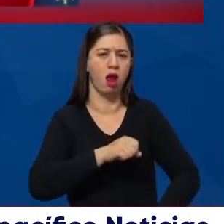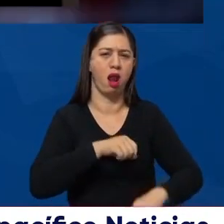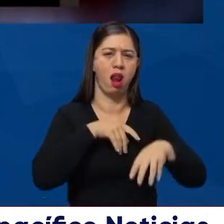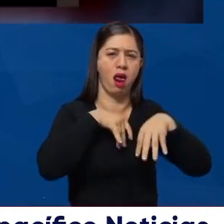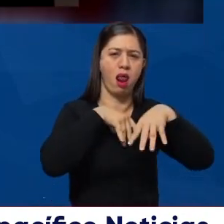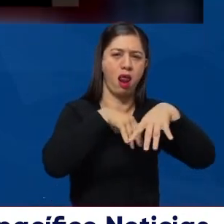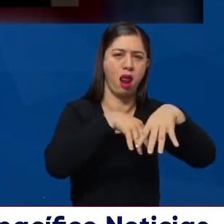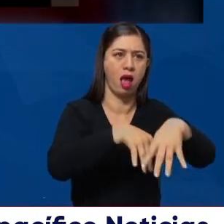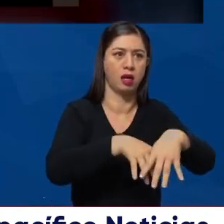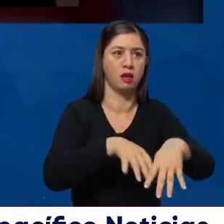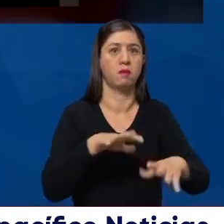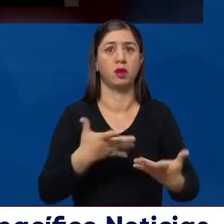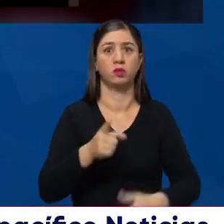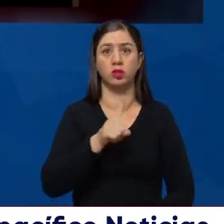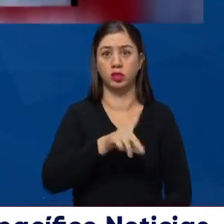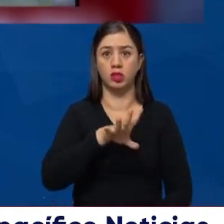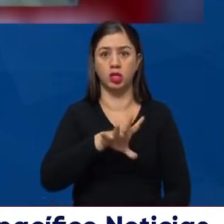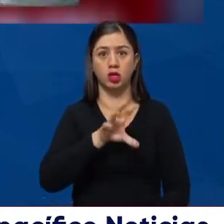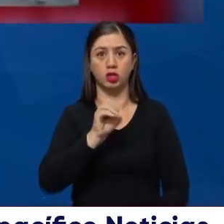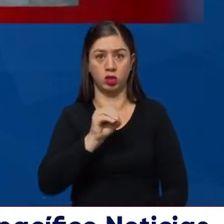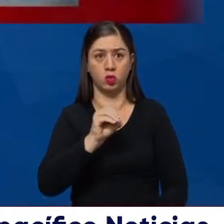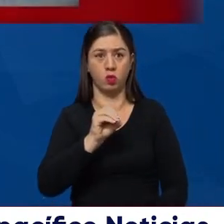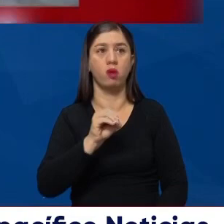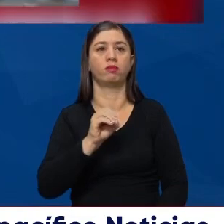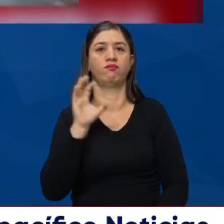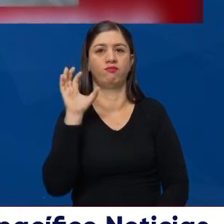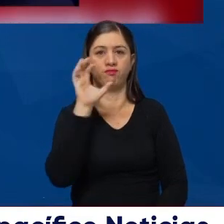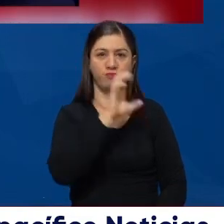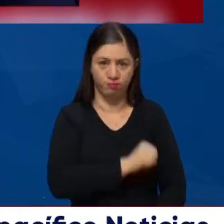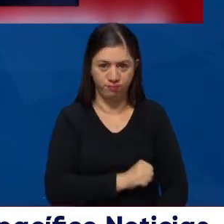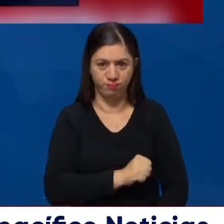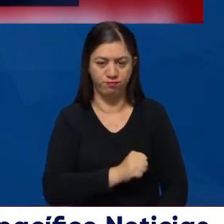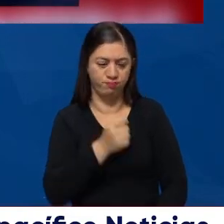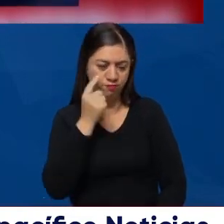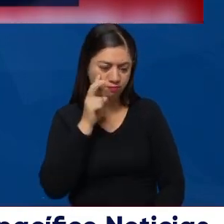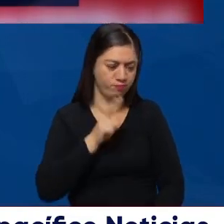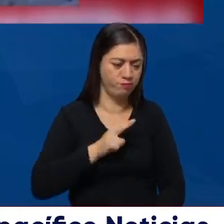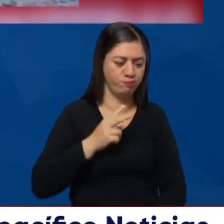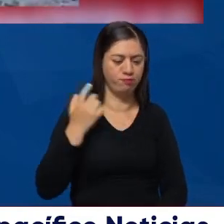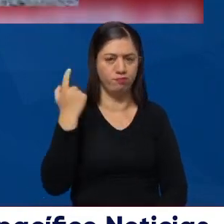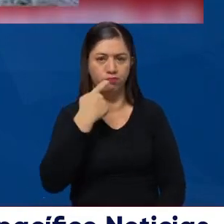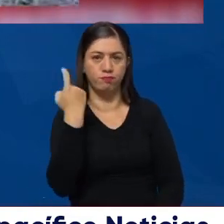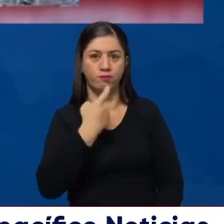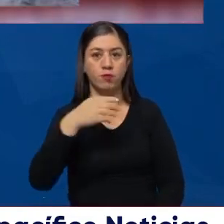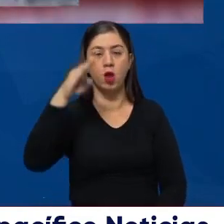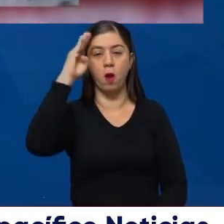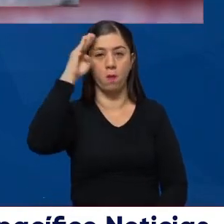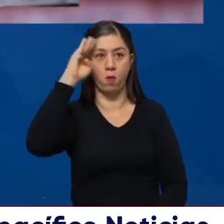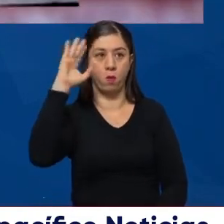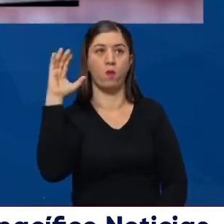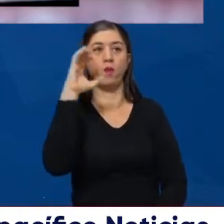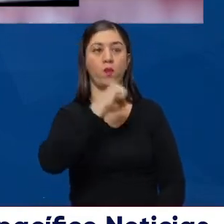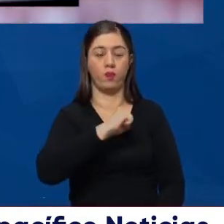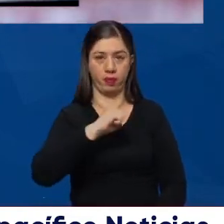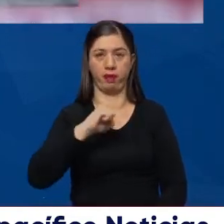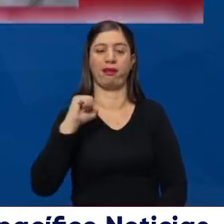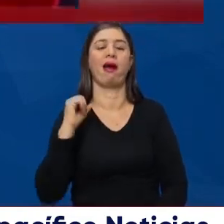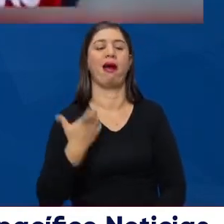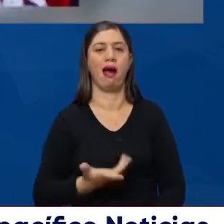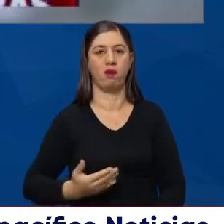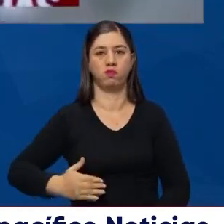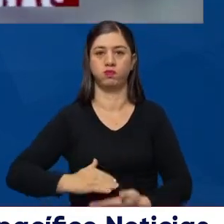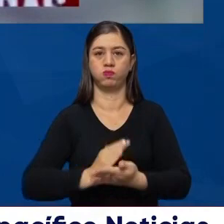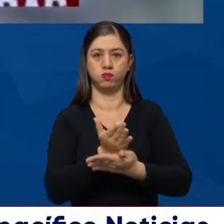unos 150 porque habían hecho una revisión general los policías y encontraron armas al grupo.